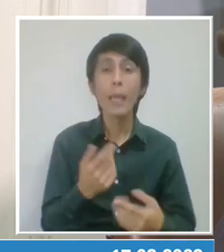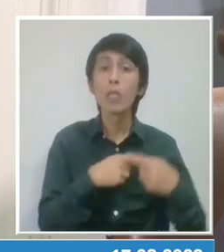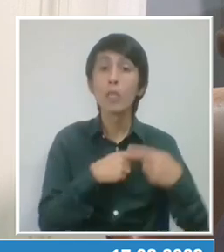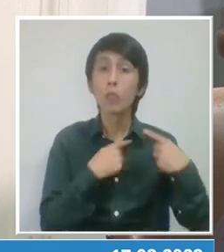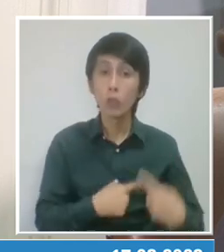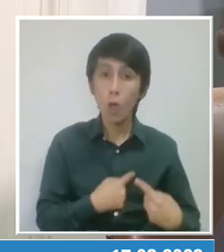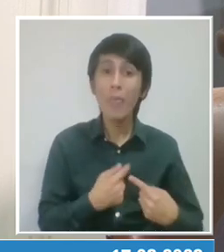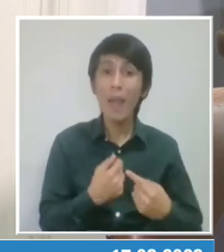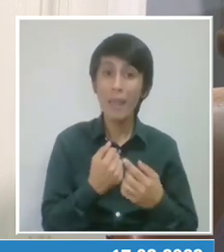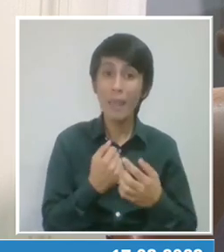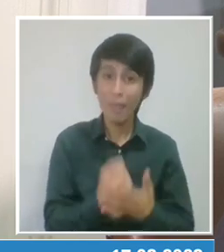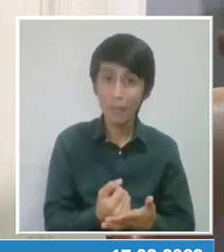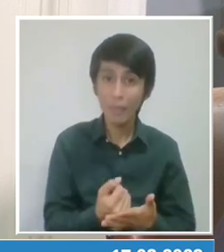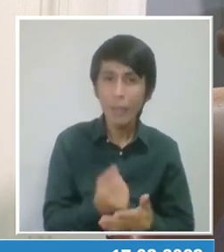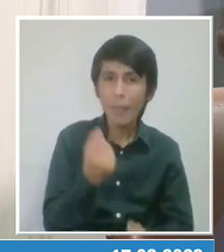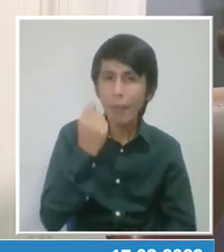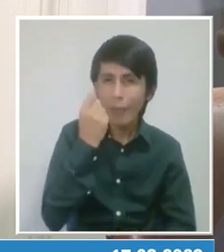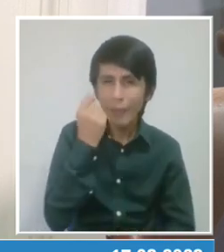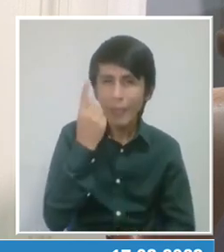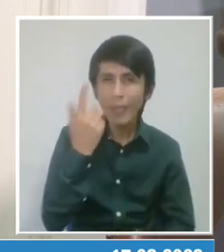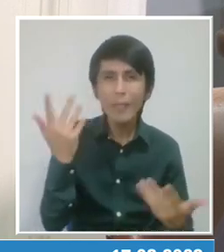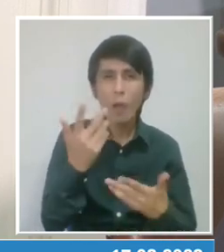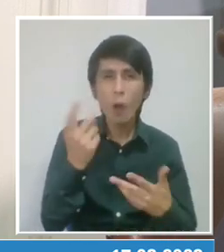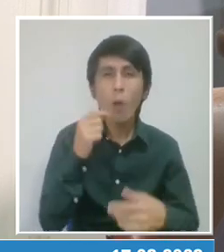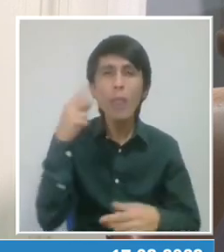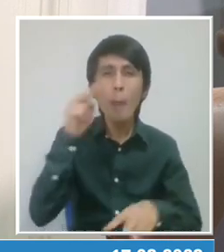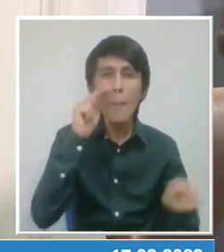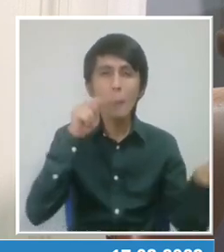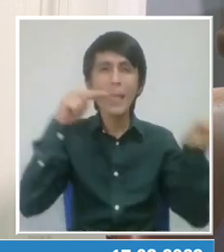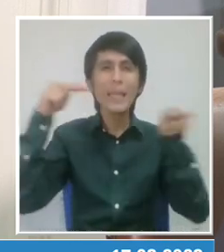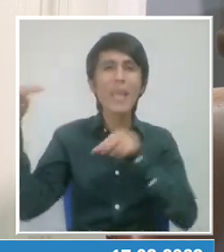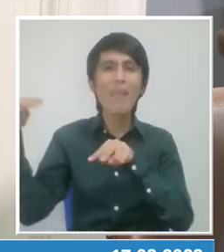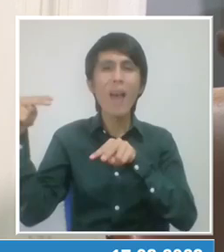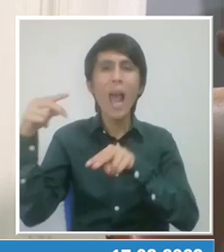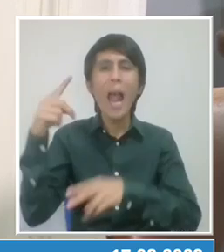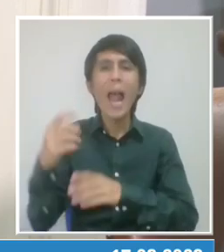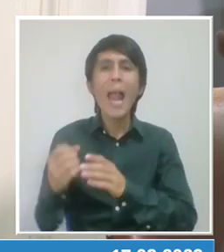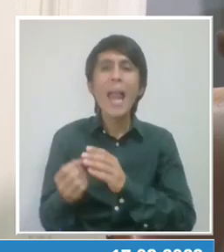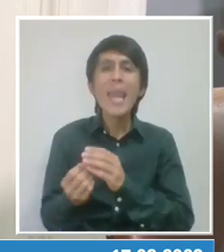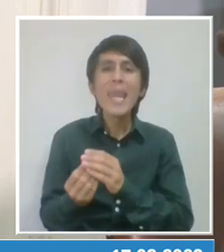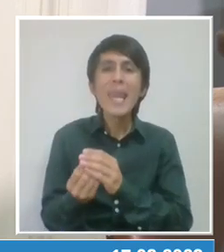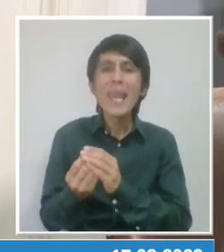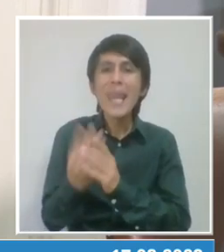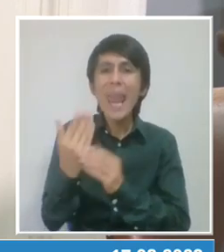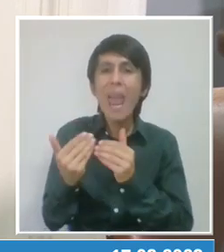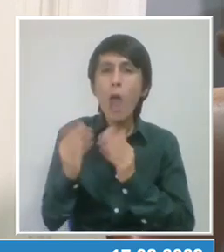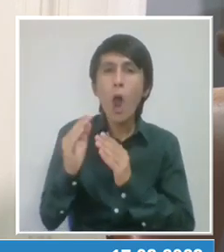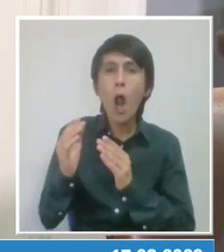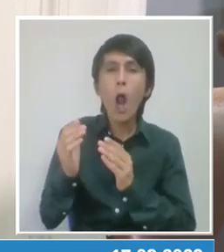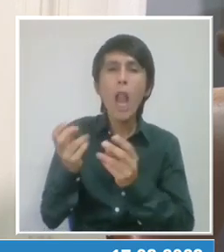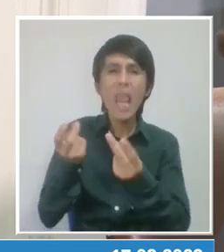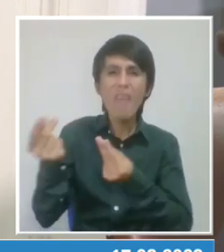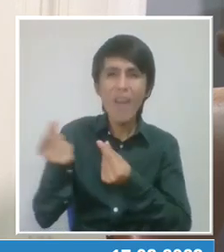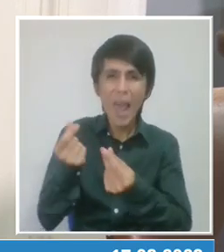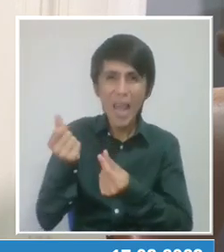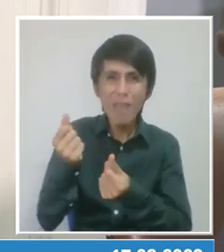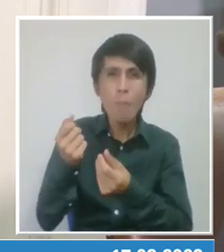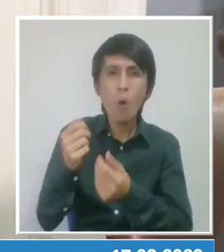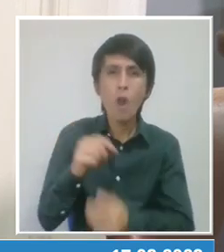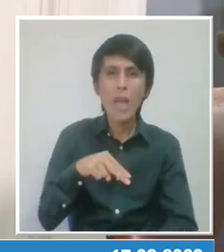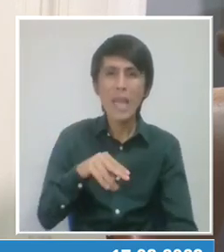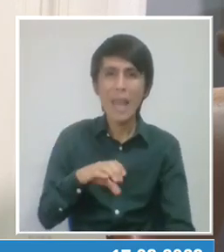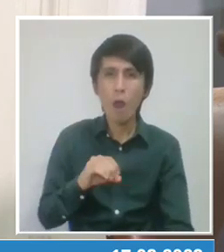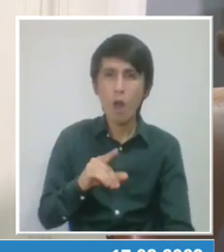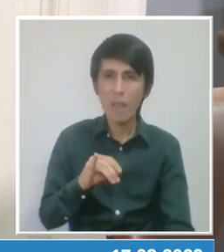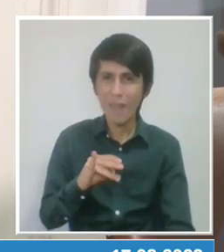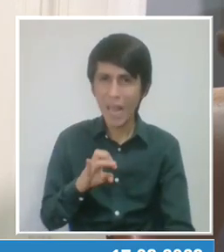desde la perspectiva del neoliberalismo, ajena, por lo tanto, al Estado social y a la economía social